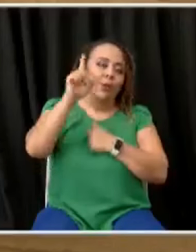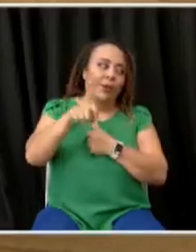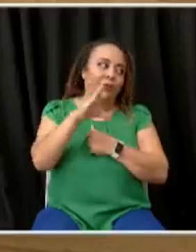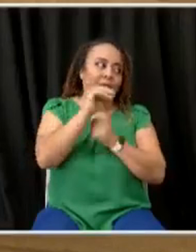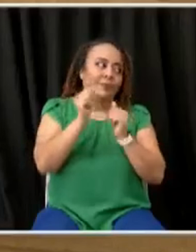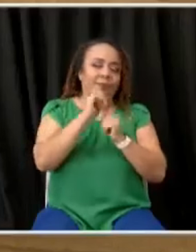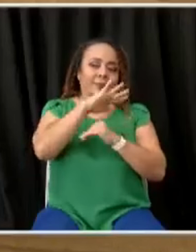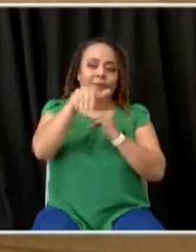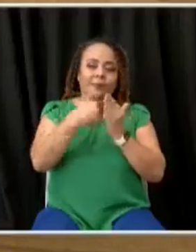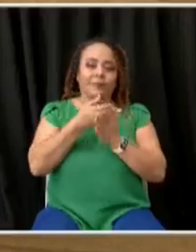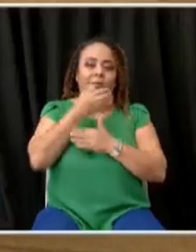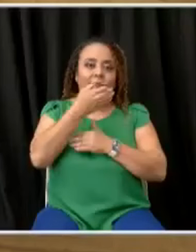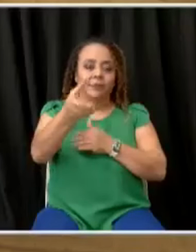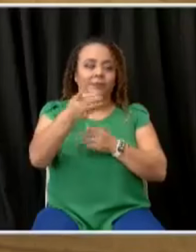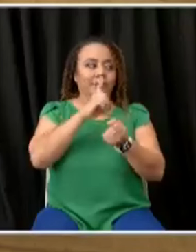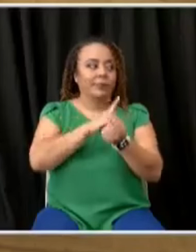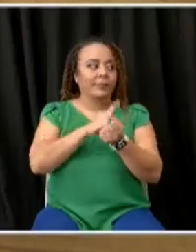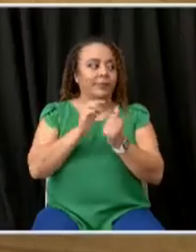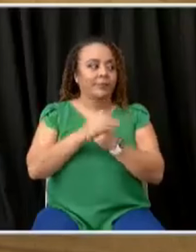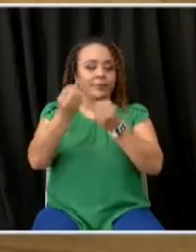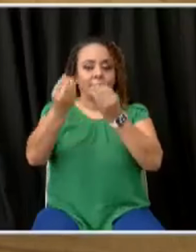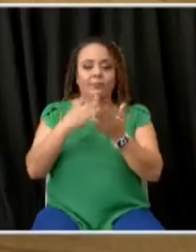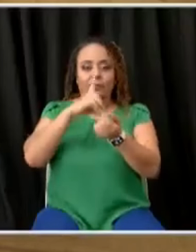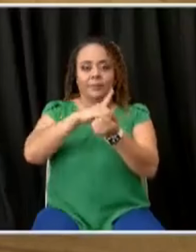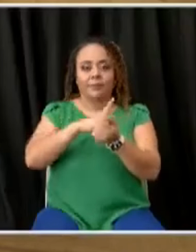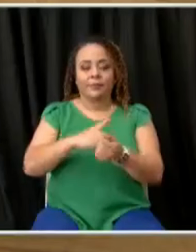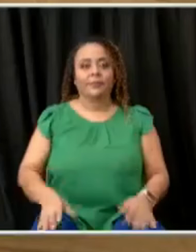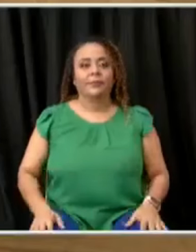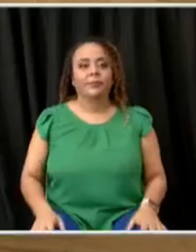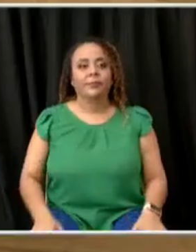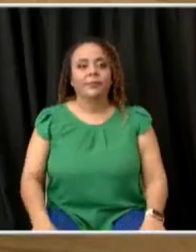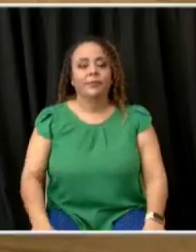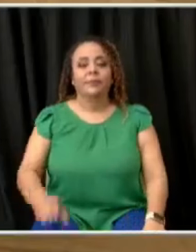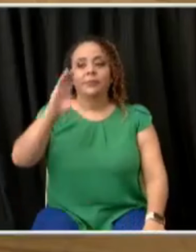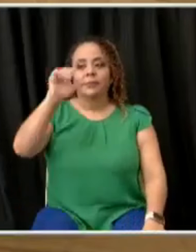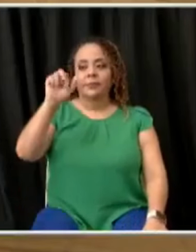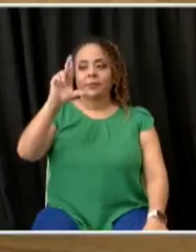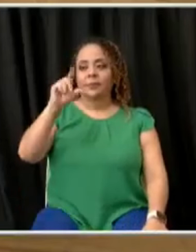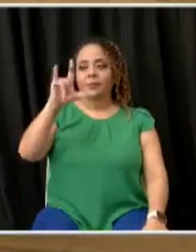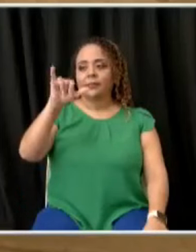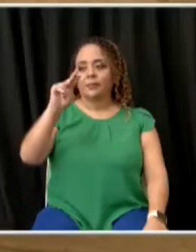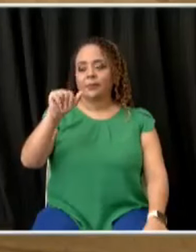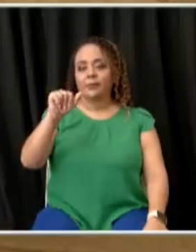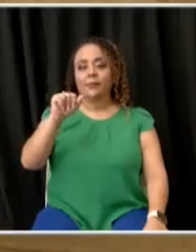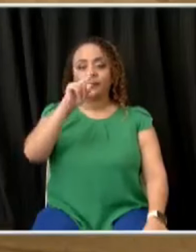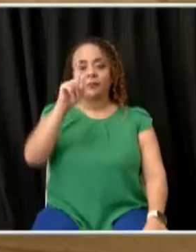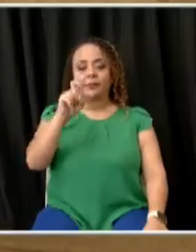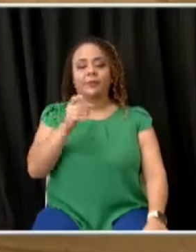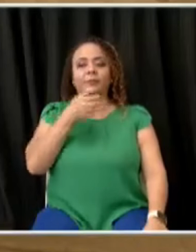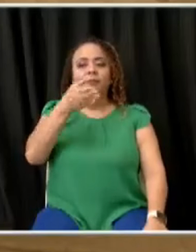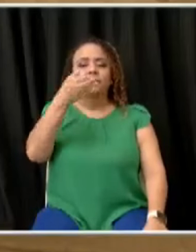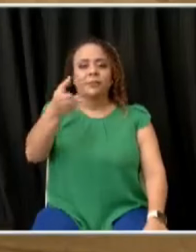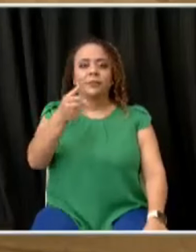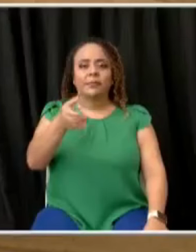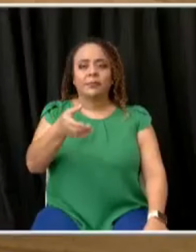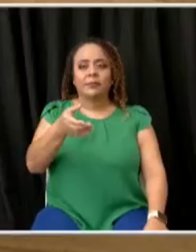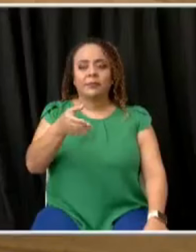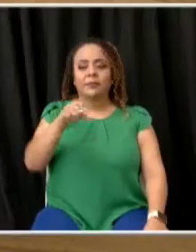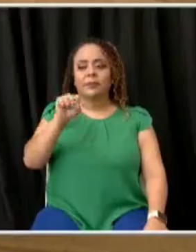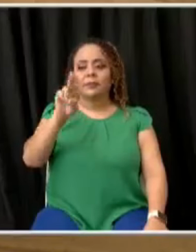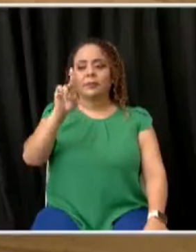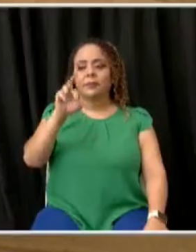todas estas recomendaciones médicas que nos da el doctor Altamirano. Carolina Quesada nos pregunta, ¿qué tan recomendado es el consumir